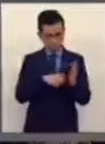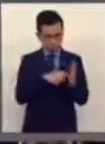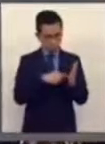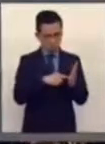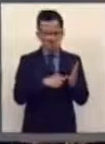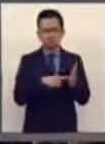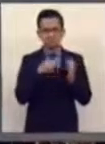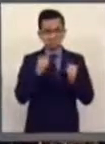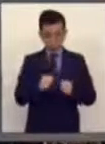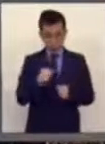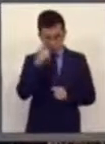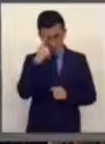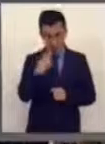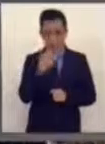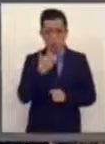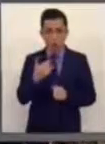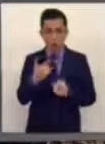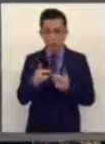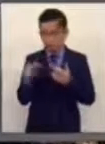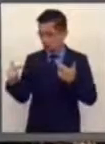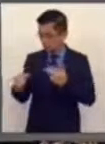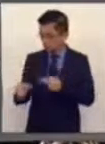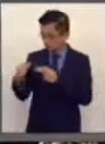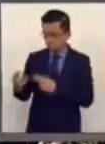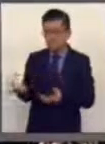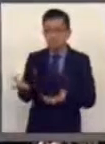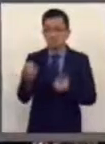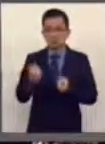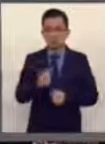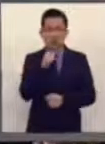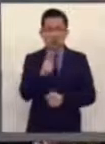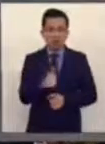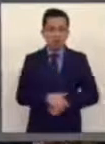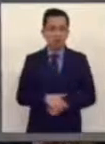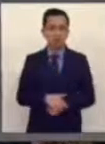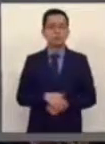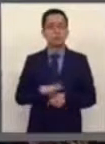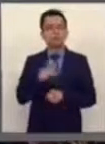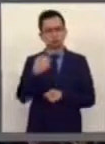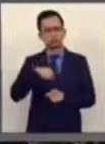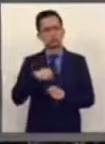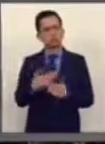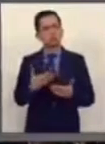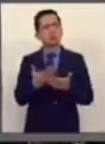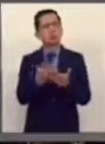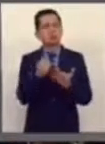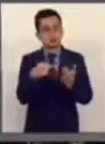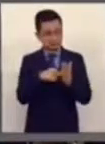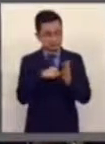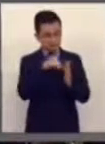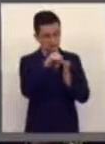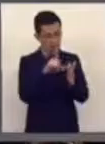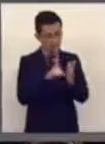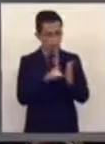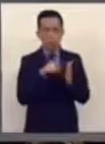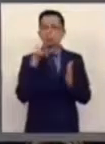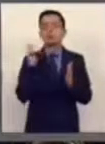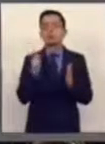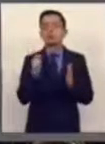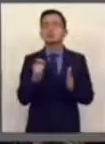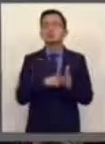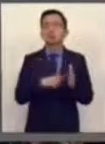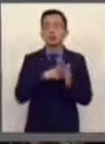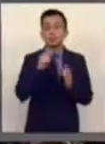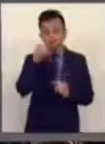interés, por lo que proponemos que en dichos artículos se establezca simple y llanamente que un requisito para